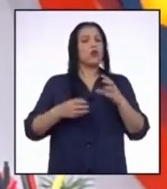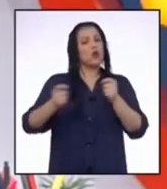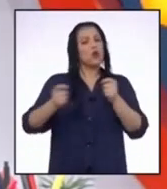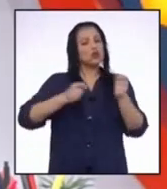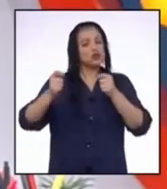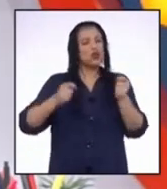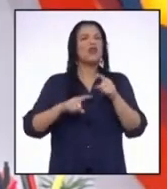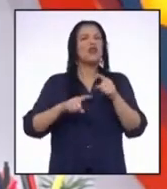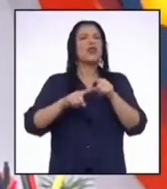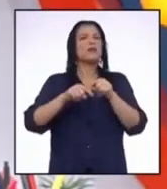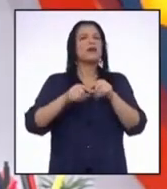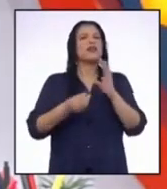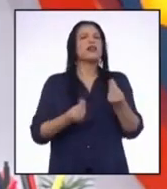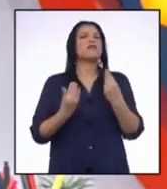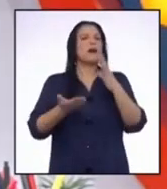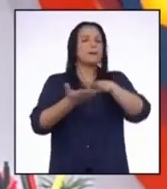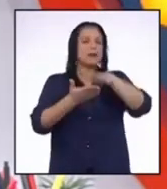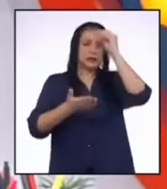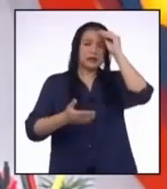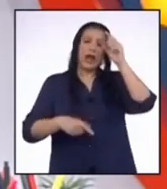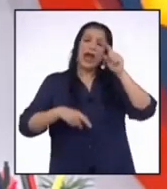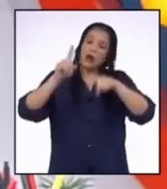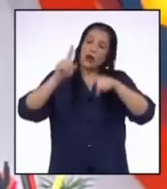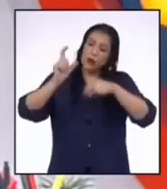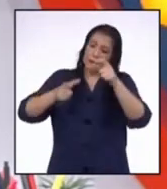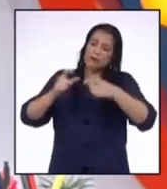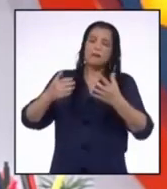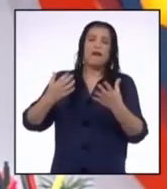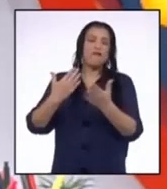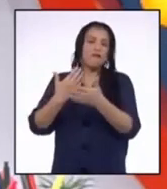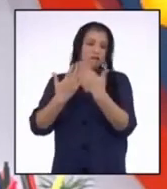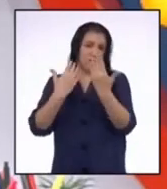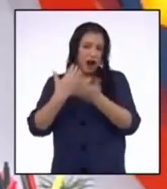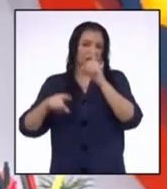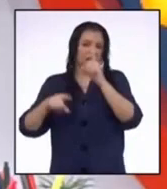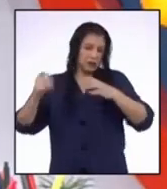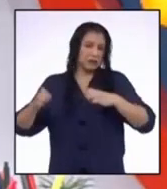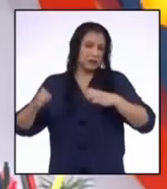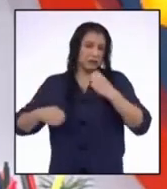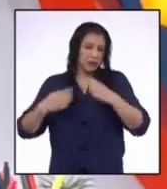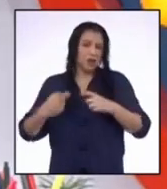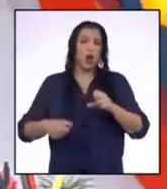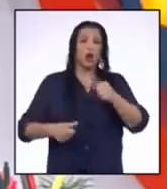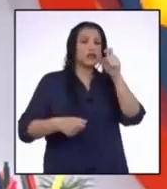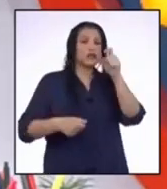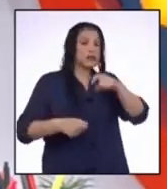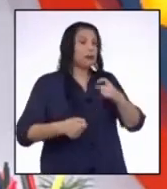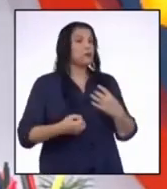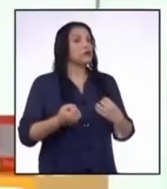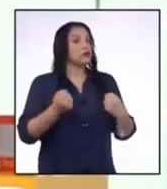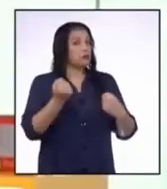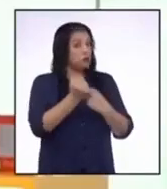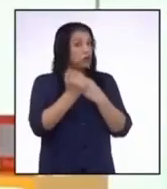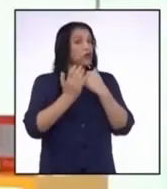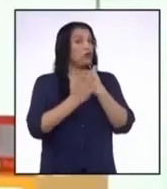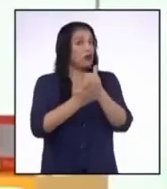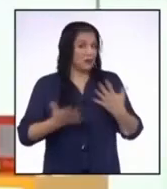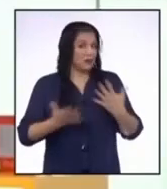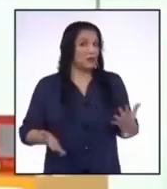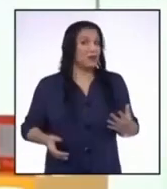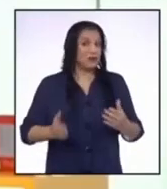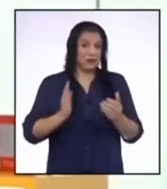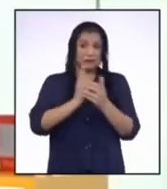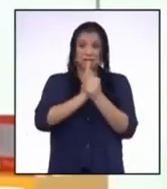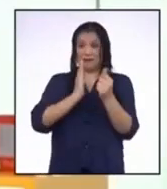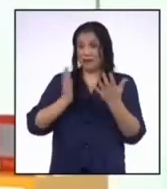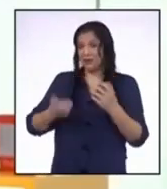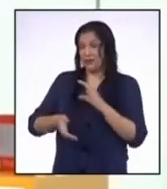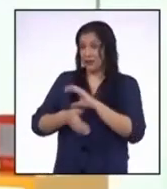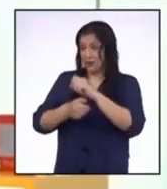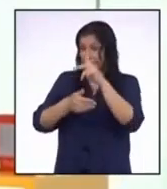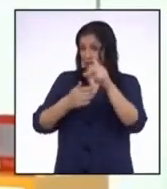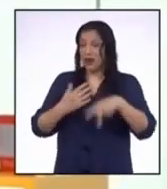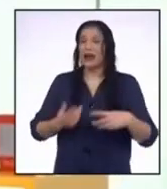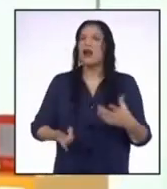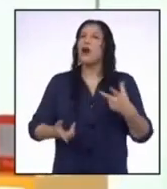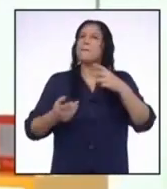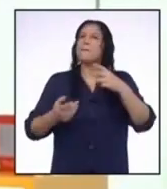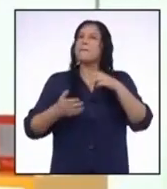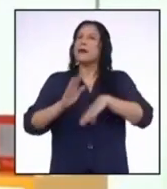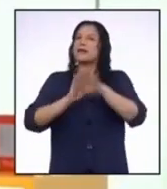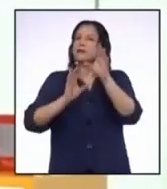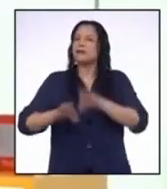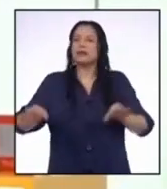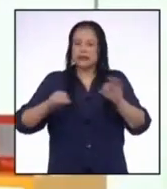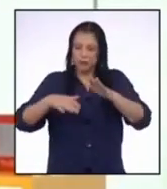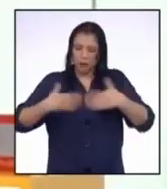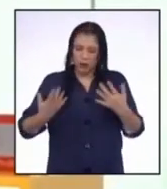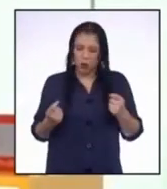hacerlo. En algunos casos será más fácil y en otros necesitaremos de ayuda, y eso no está mal. Creo que lo importante es aprender a sobrellevarlas,